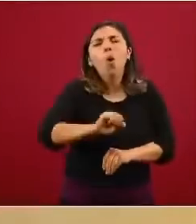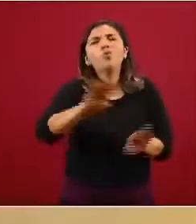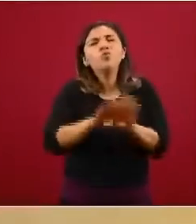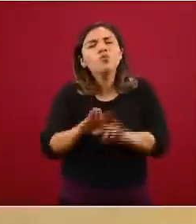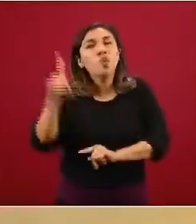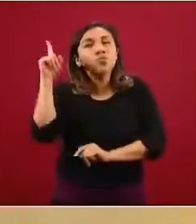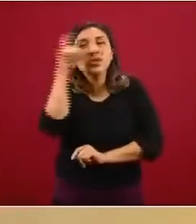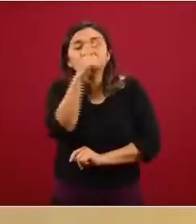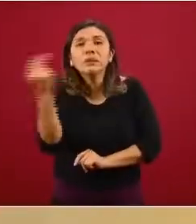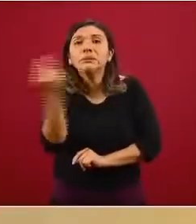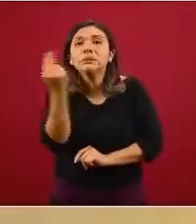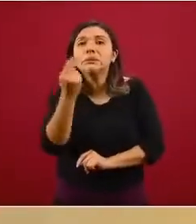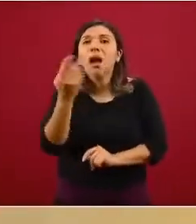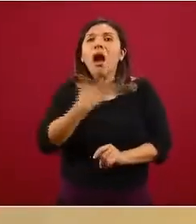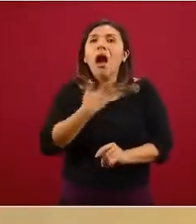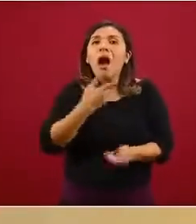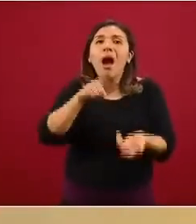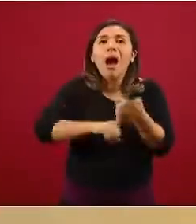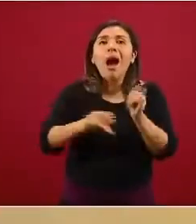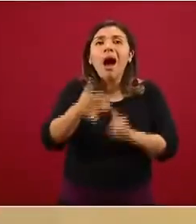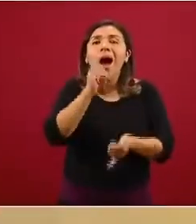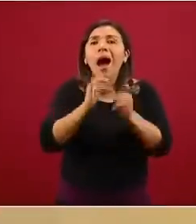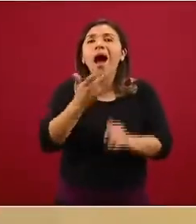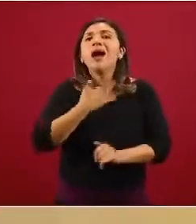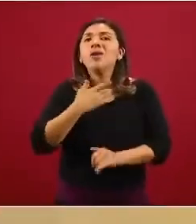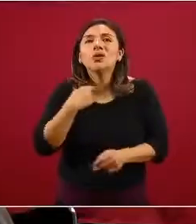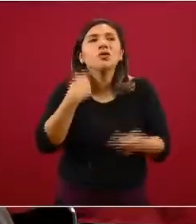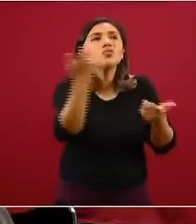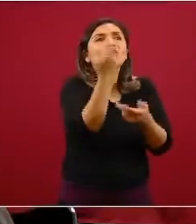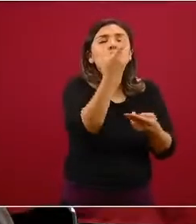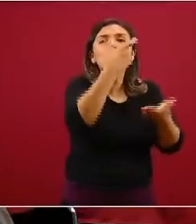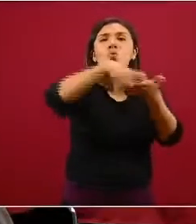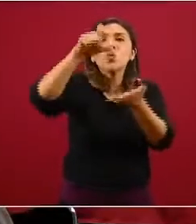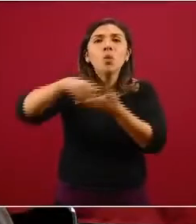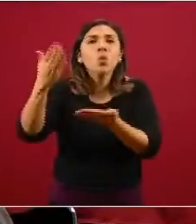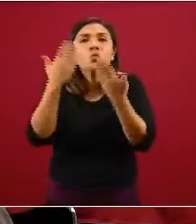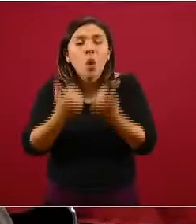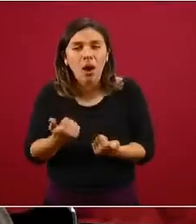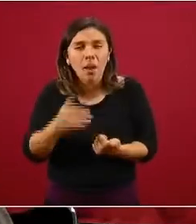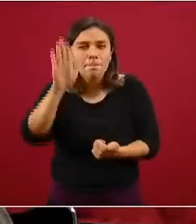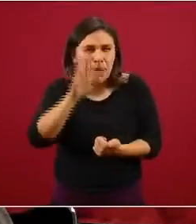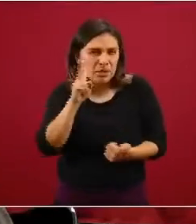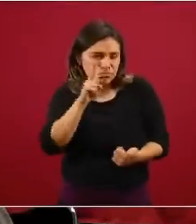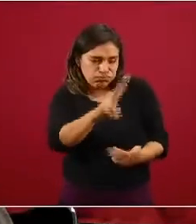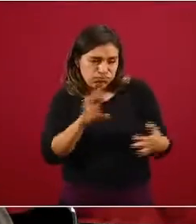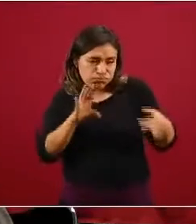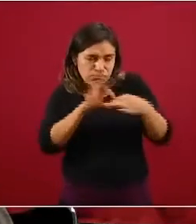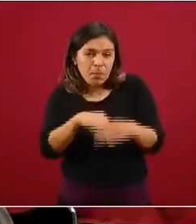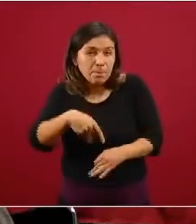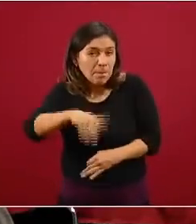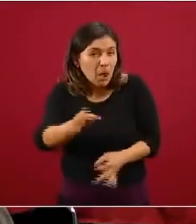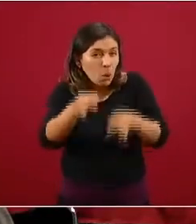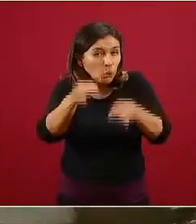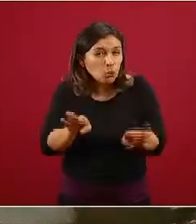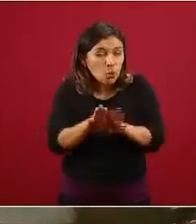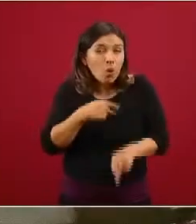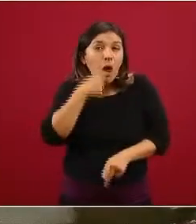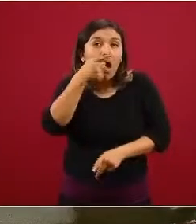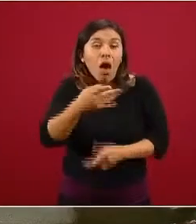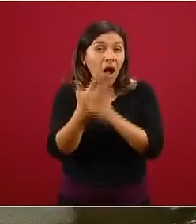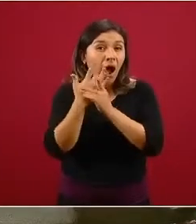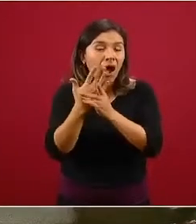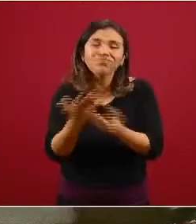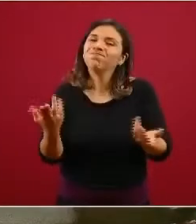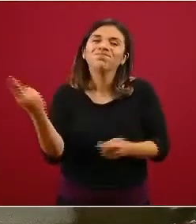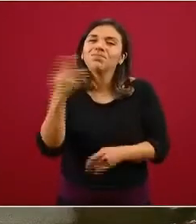para abastecerse de bebidas con contenido alcohólico. De primera instancia pareciera que hay una relación, pero para hacer una aseveración de este